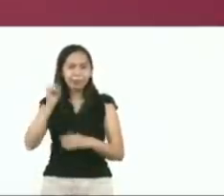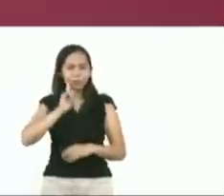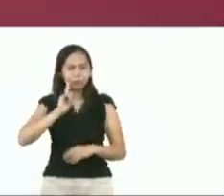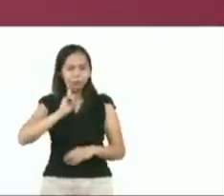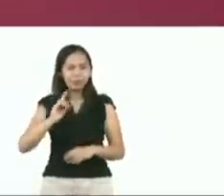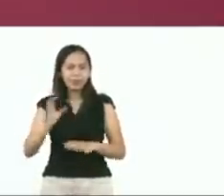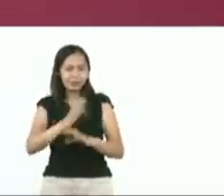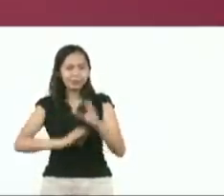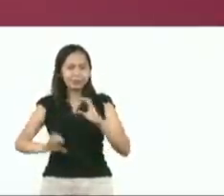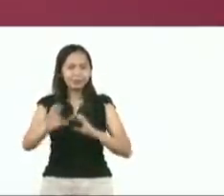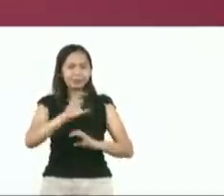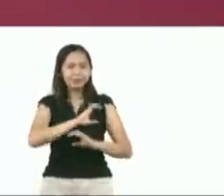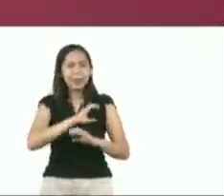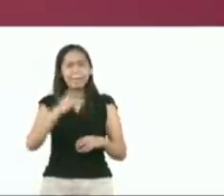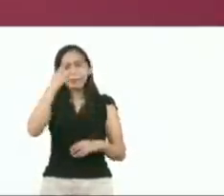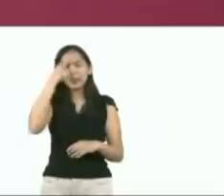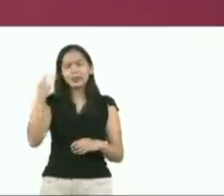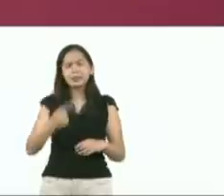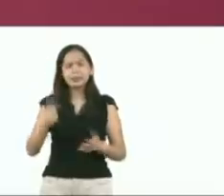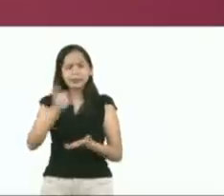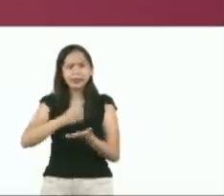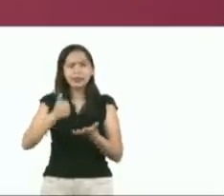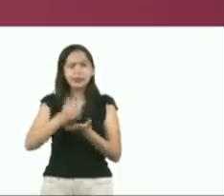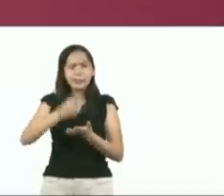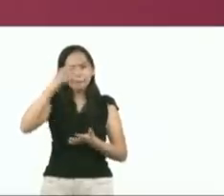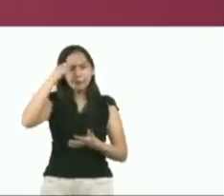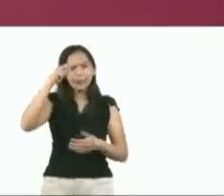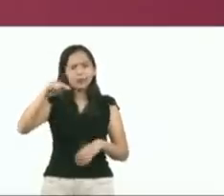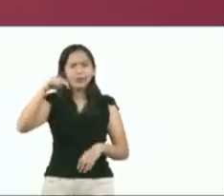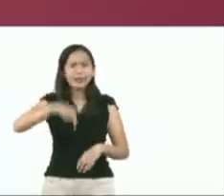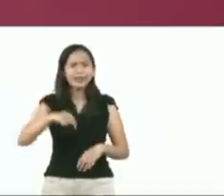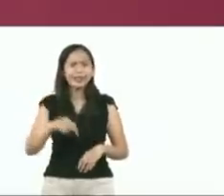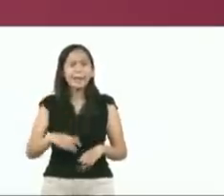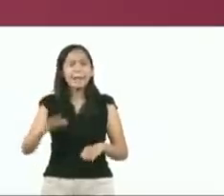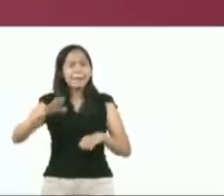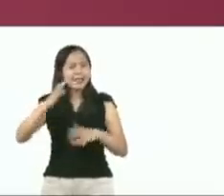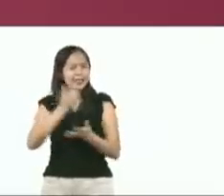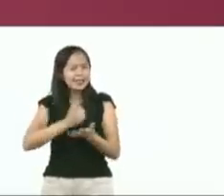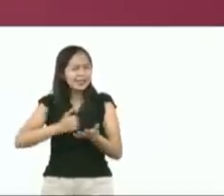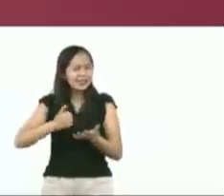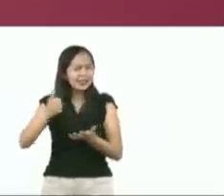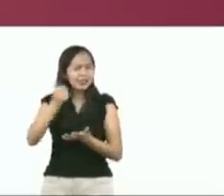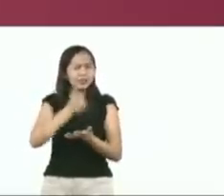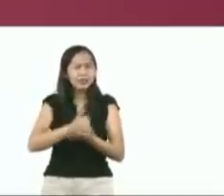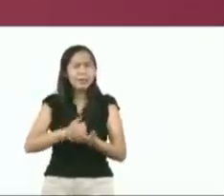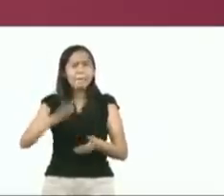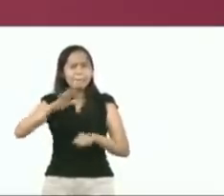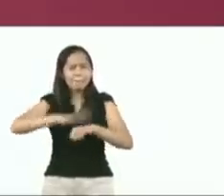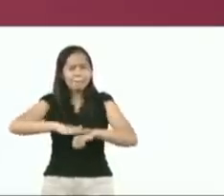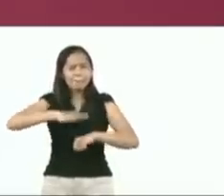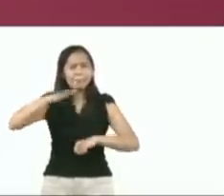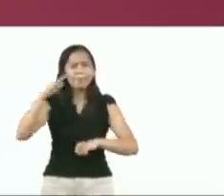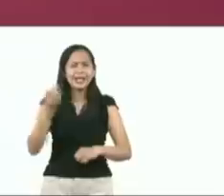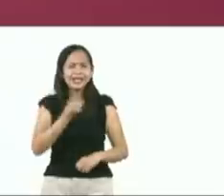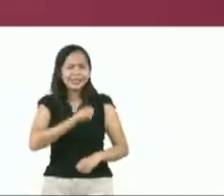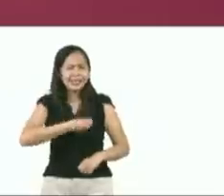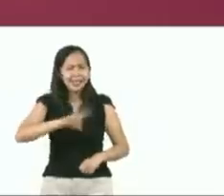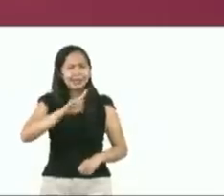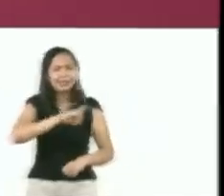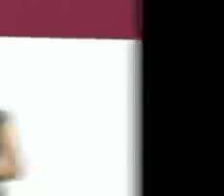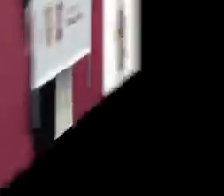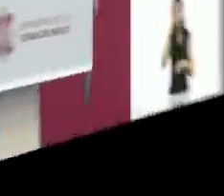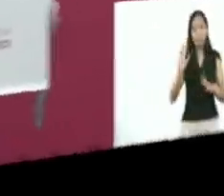de México sea la ciudad más deportiva del mundo y también la más saludable. Muchas